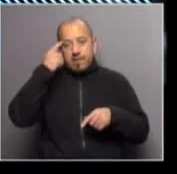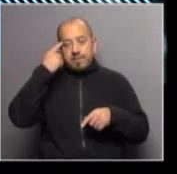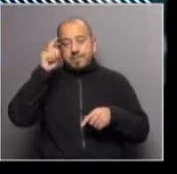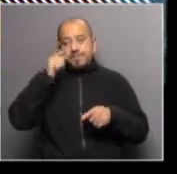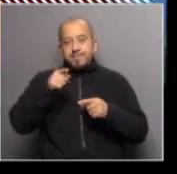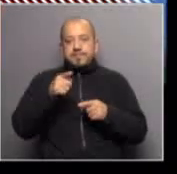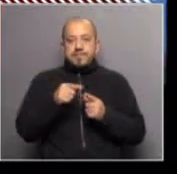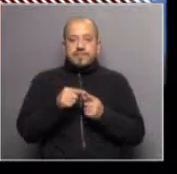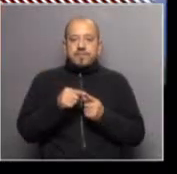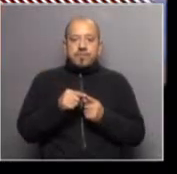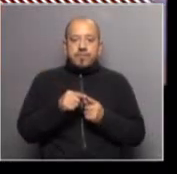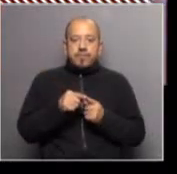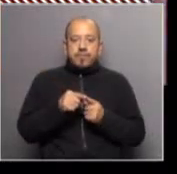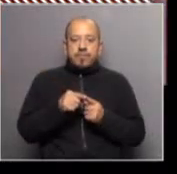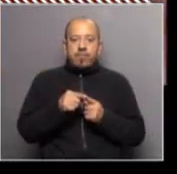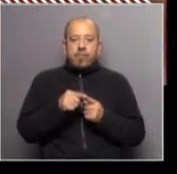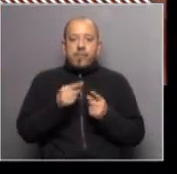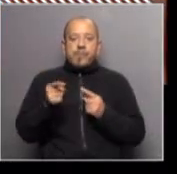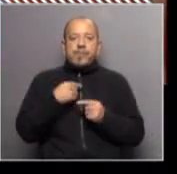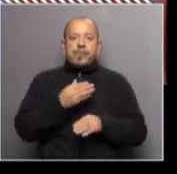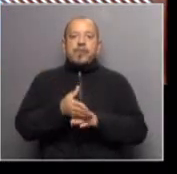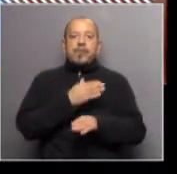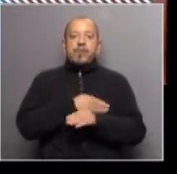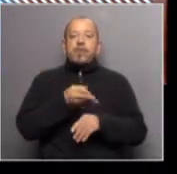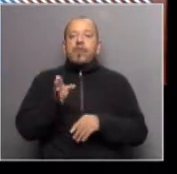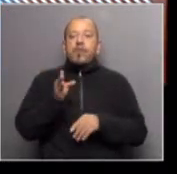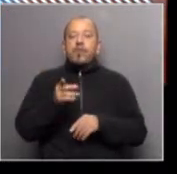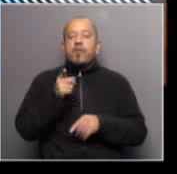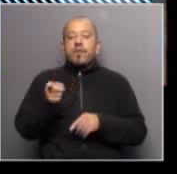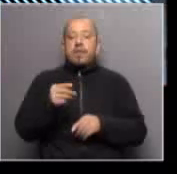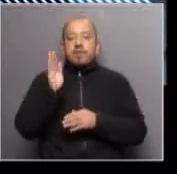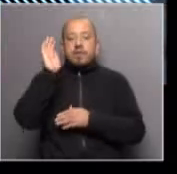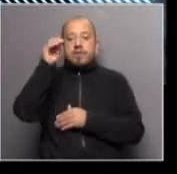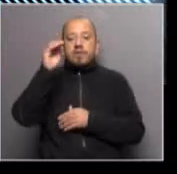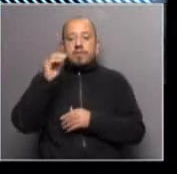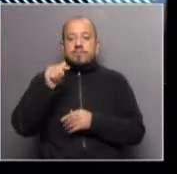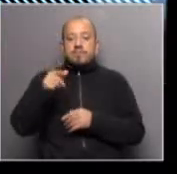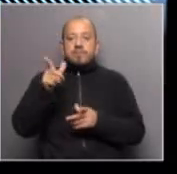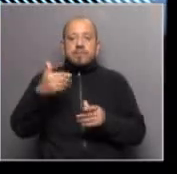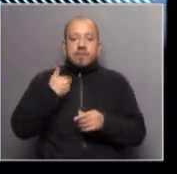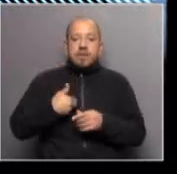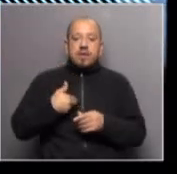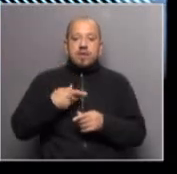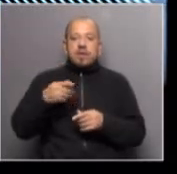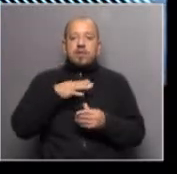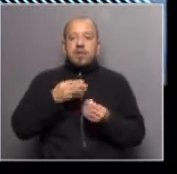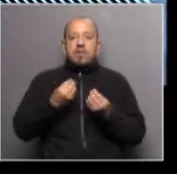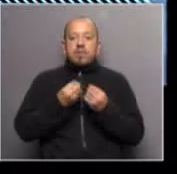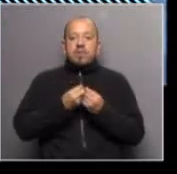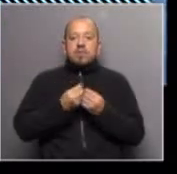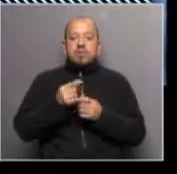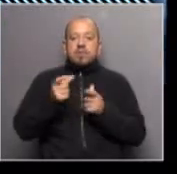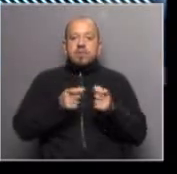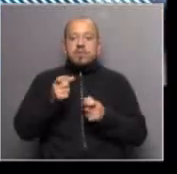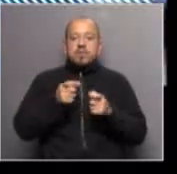se te ocurrieron esas... Está filmado en la cancha donde solía ir a jugar. Y no fui a esa cancha ese día porque como estaba triste y sabía que iba a estar lleno de gente, no quería